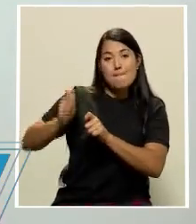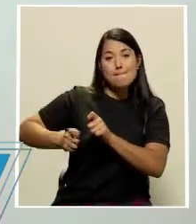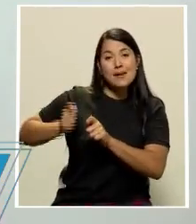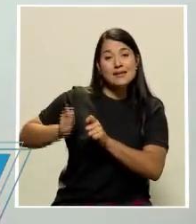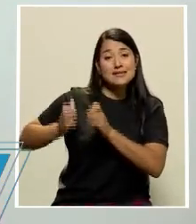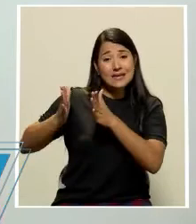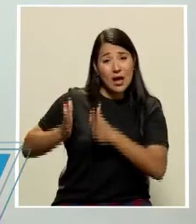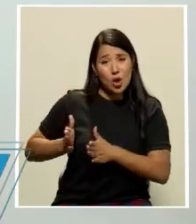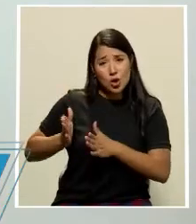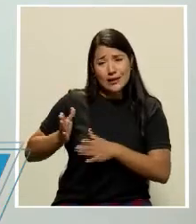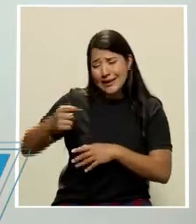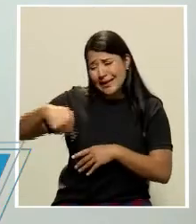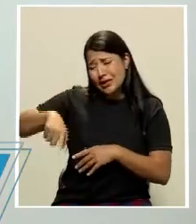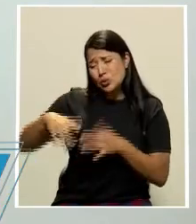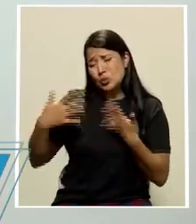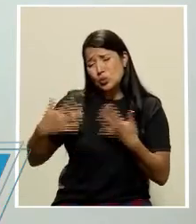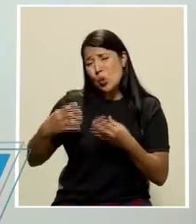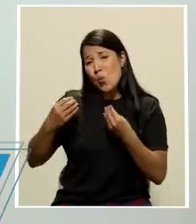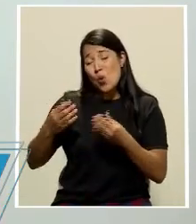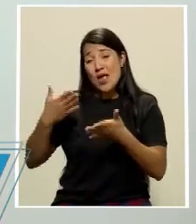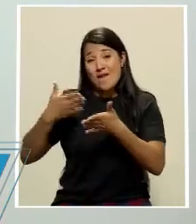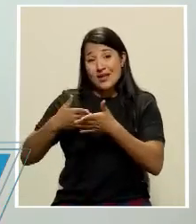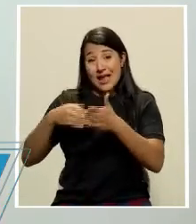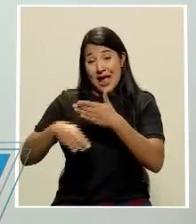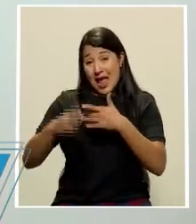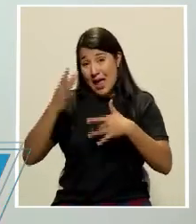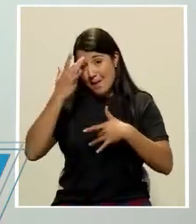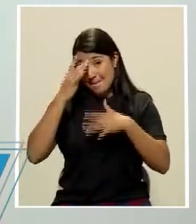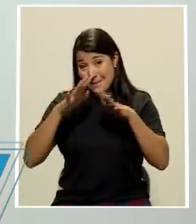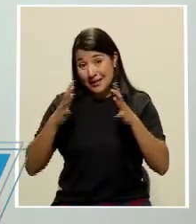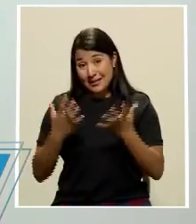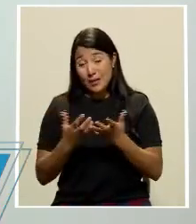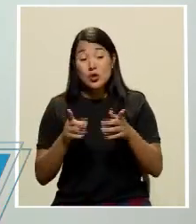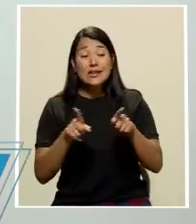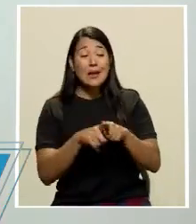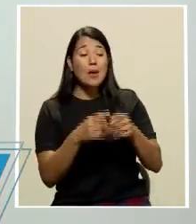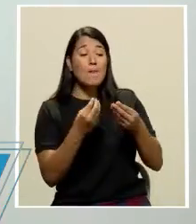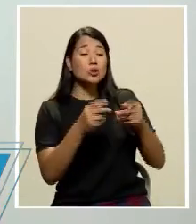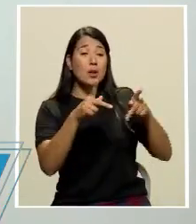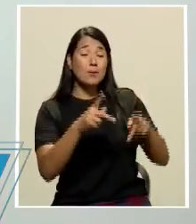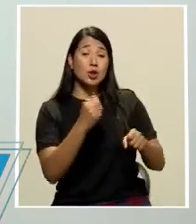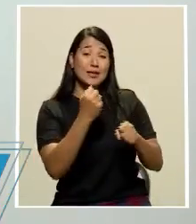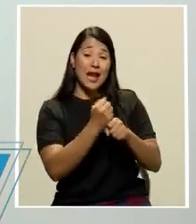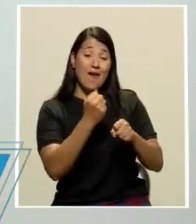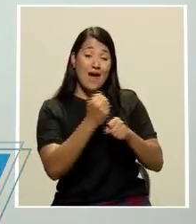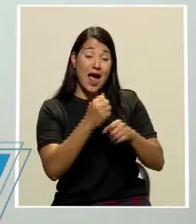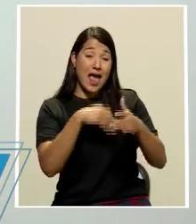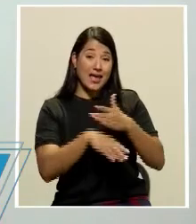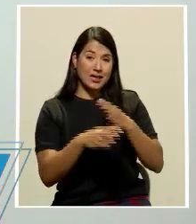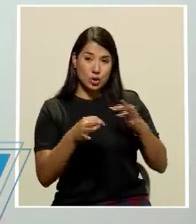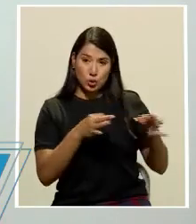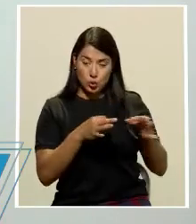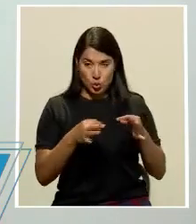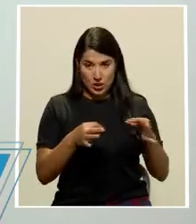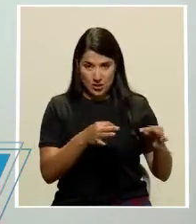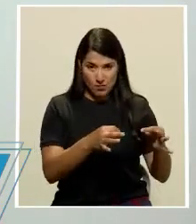sido sumamente golpeado en esta pandemia, y también del sector turismo. Estamos hablando de